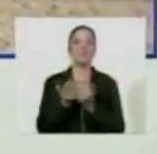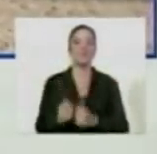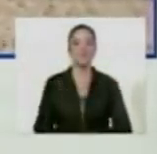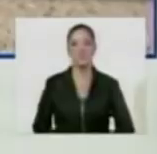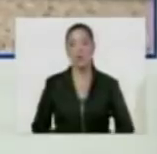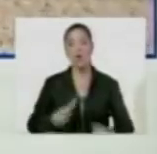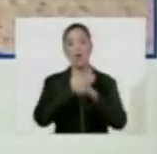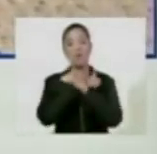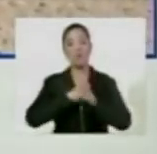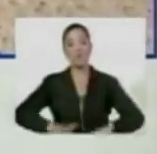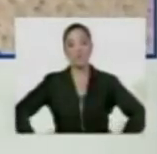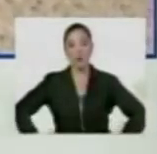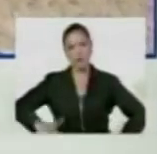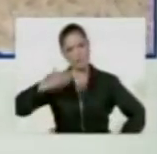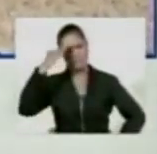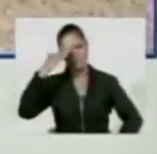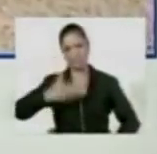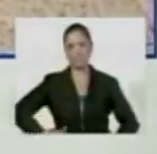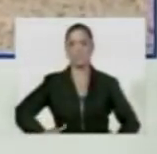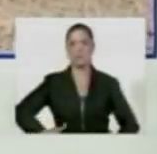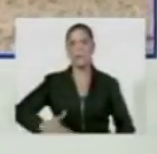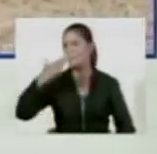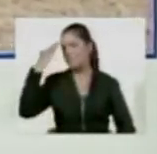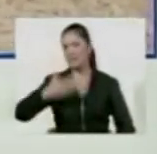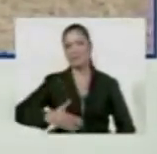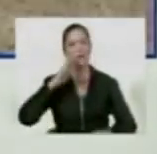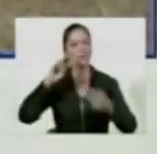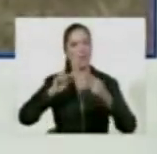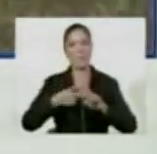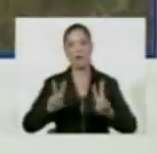Armada Nacional Bolivariana, Fuerza Militar de Paz.